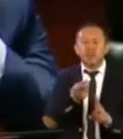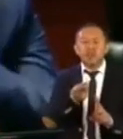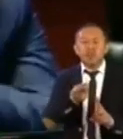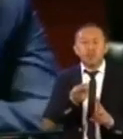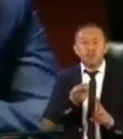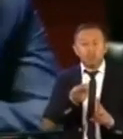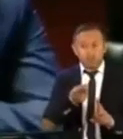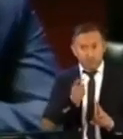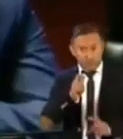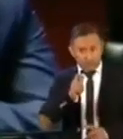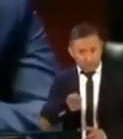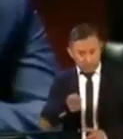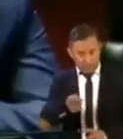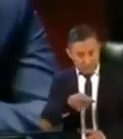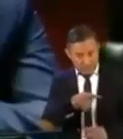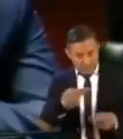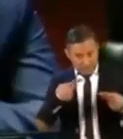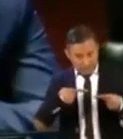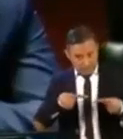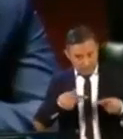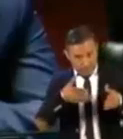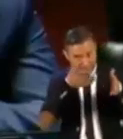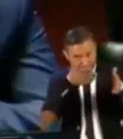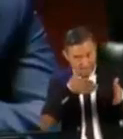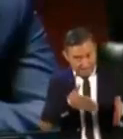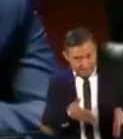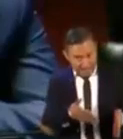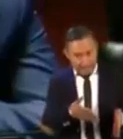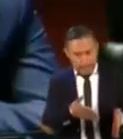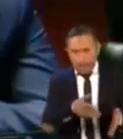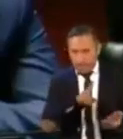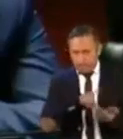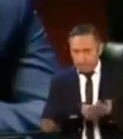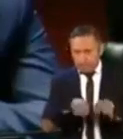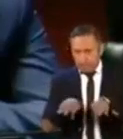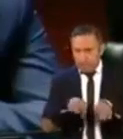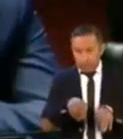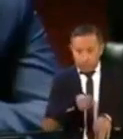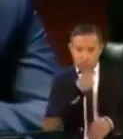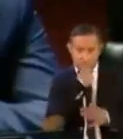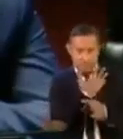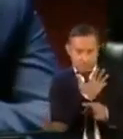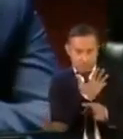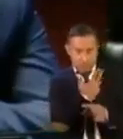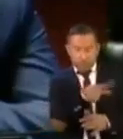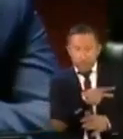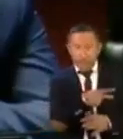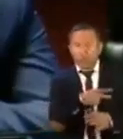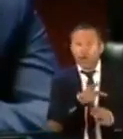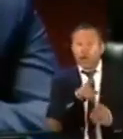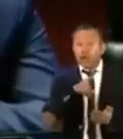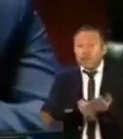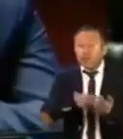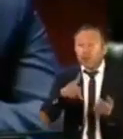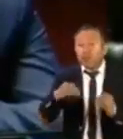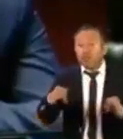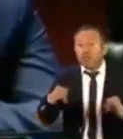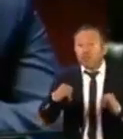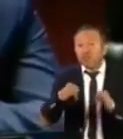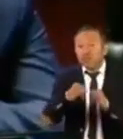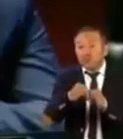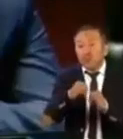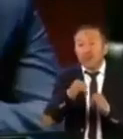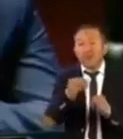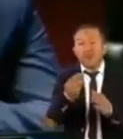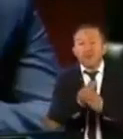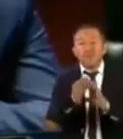una persona que trabaja, porque así lo declara, dentro del Instituto de Formación Política de